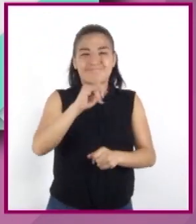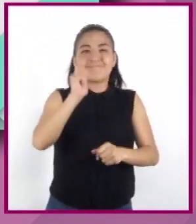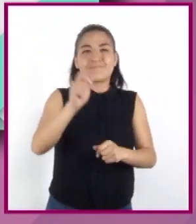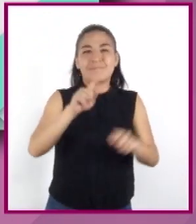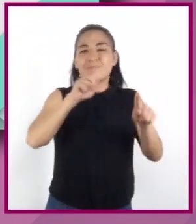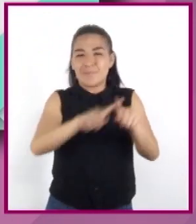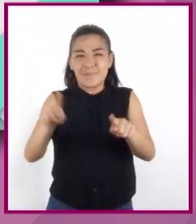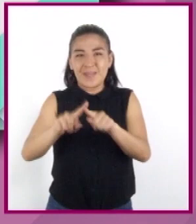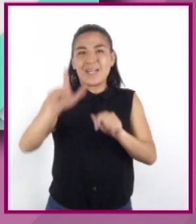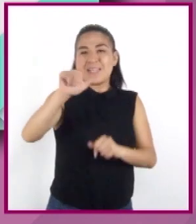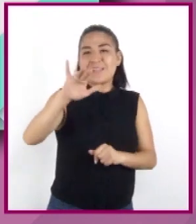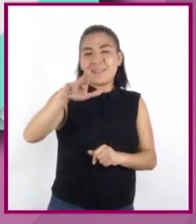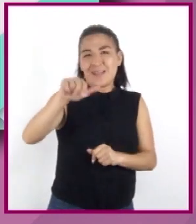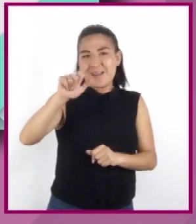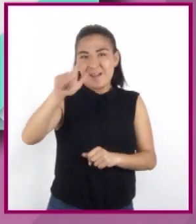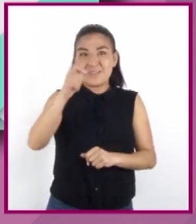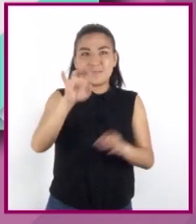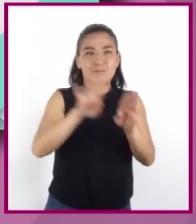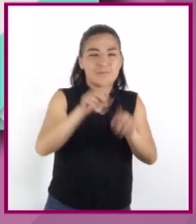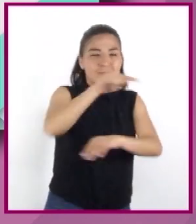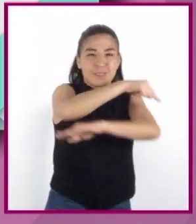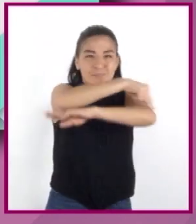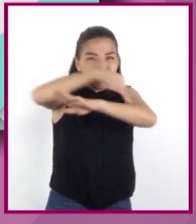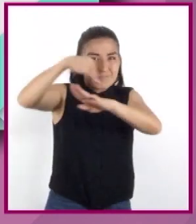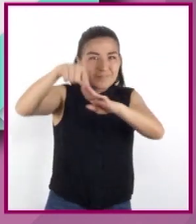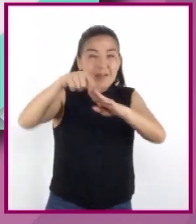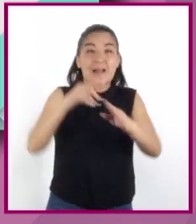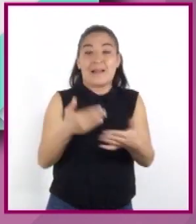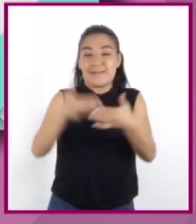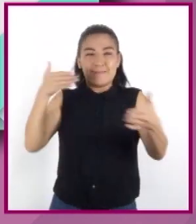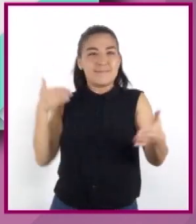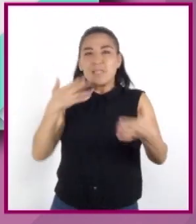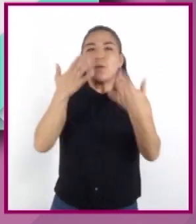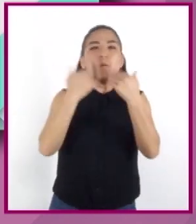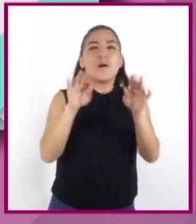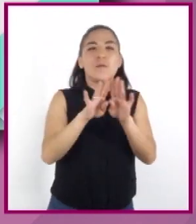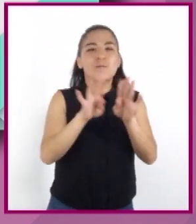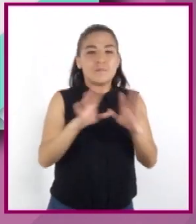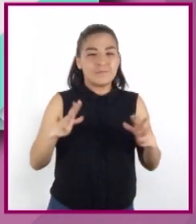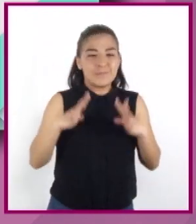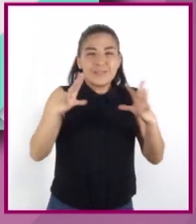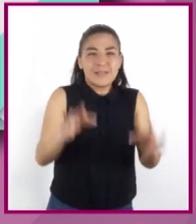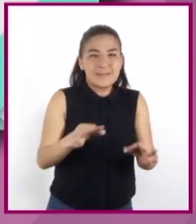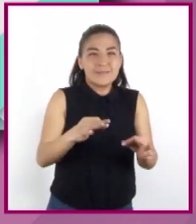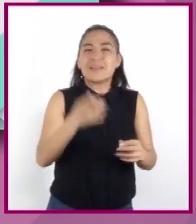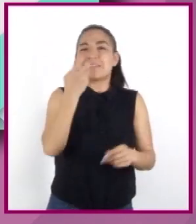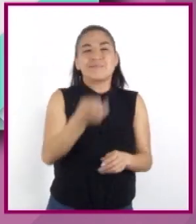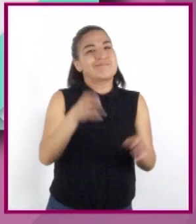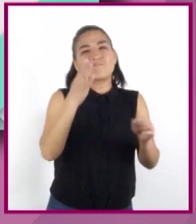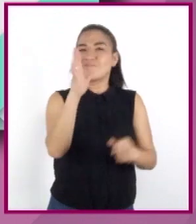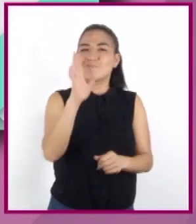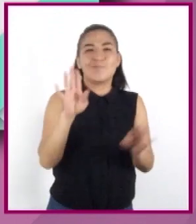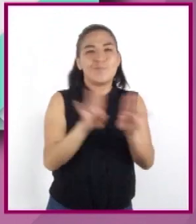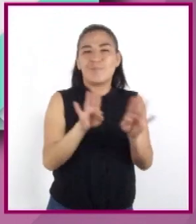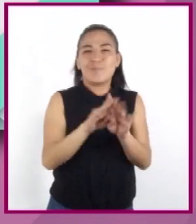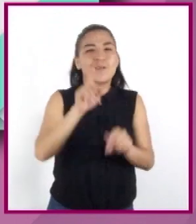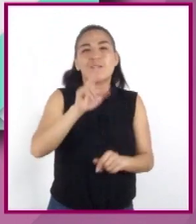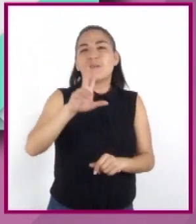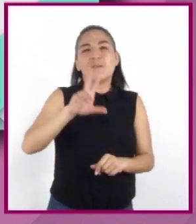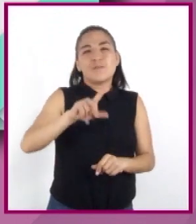lineal. A diferencia de la gráfica anterior, esta no pasa por el origen, lo que nos dice que no es una gráfica